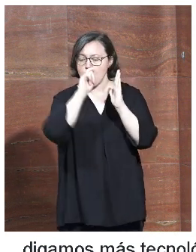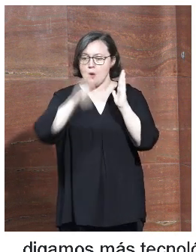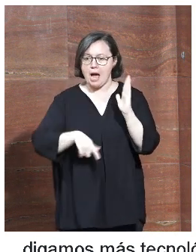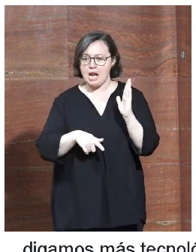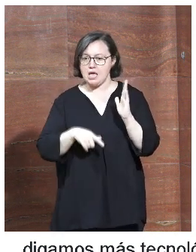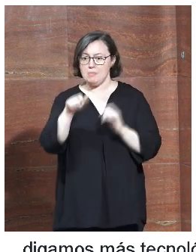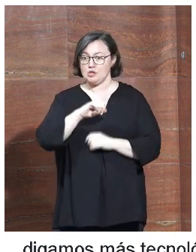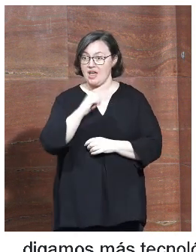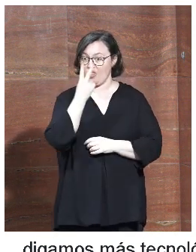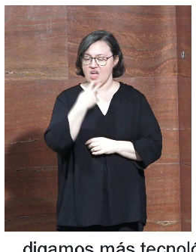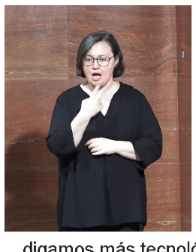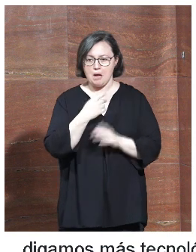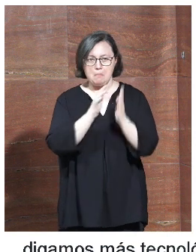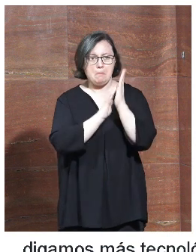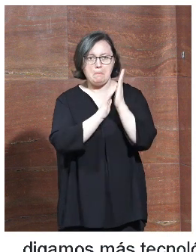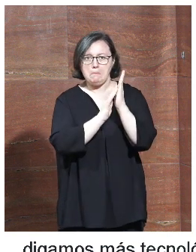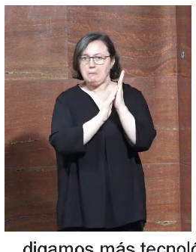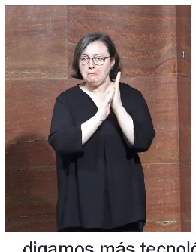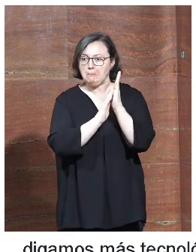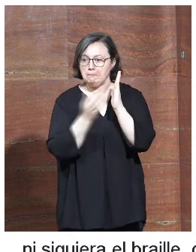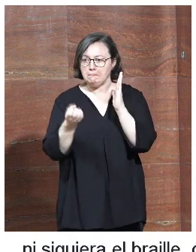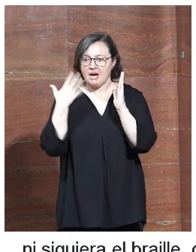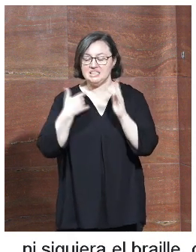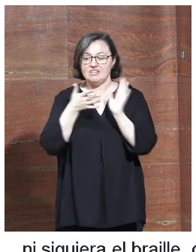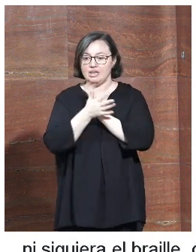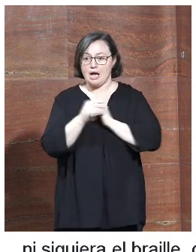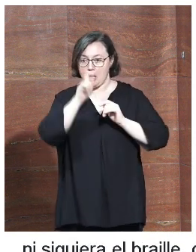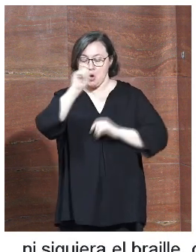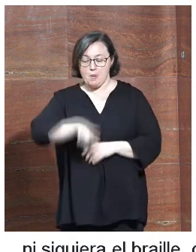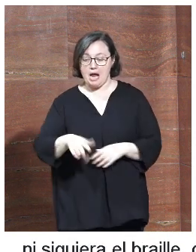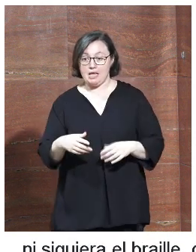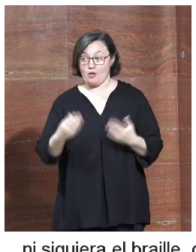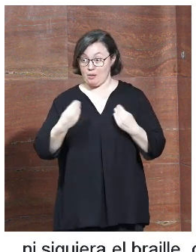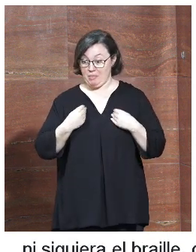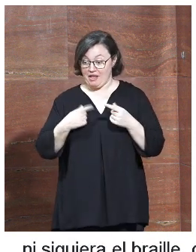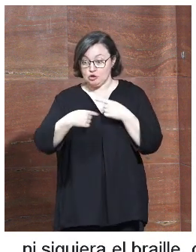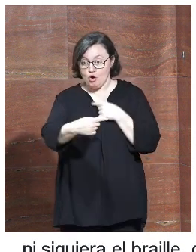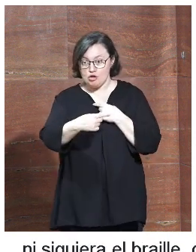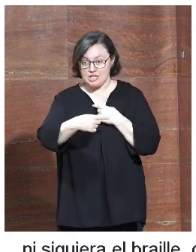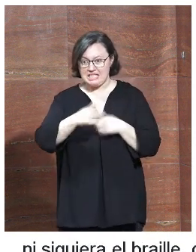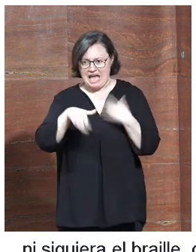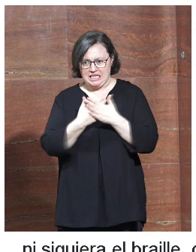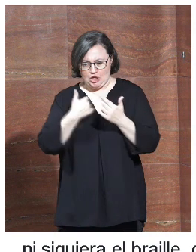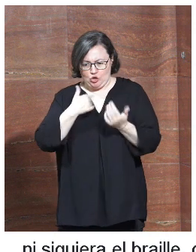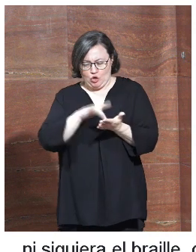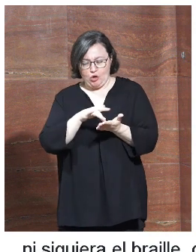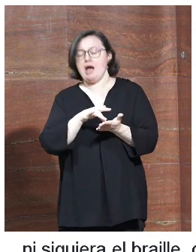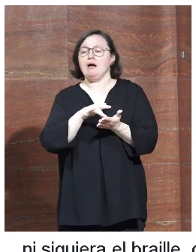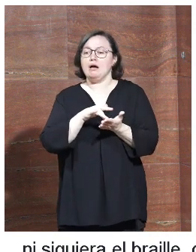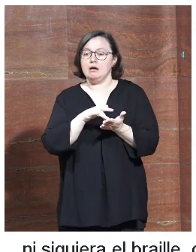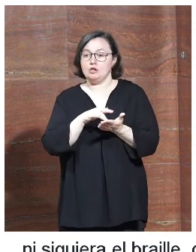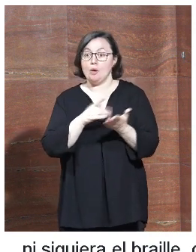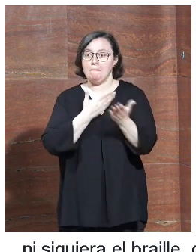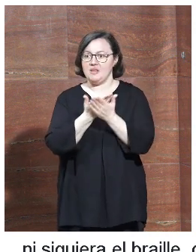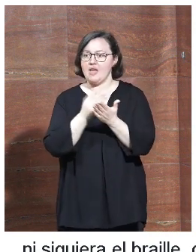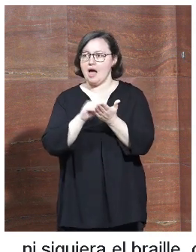para una persona ciega. Bueno, pues todo esto en la vida cotidiana, yo misma, por ejemplo, pues tengo que